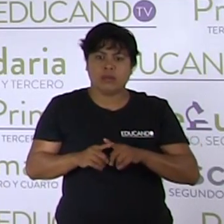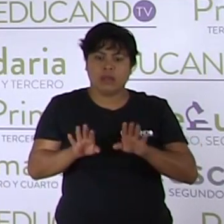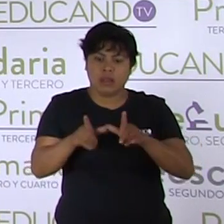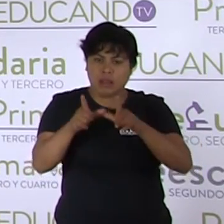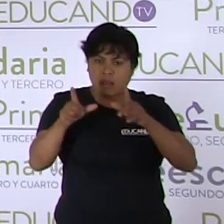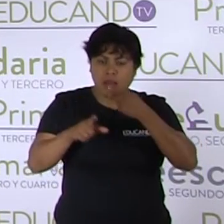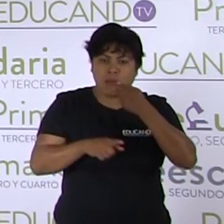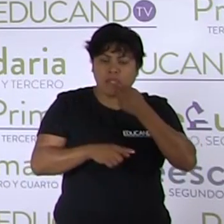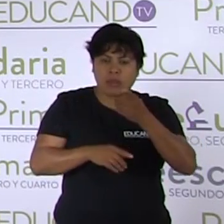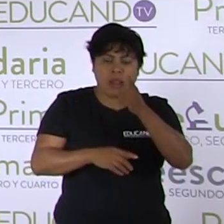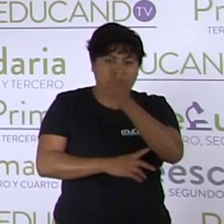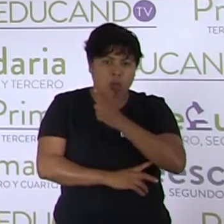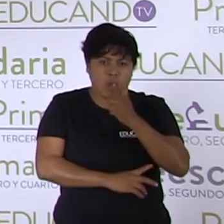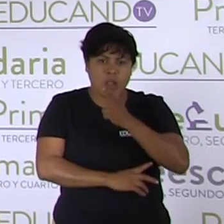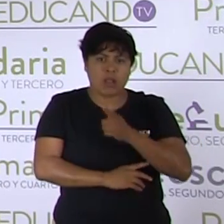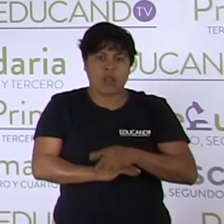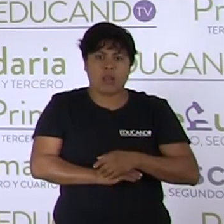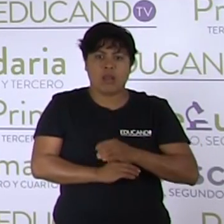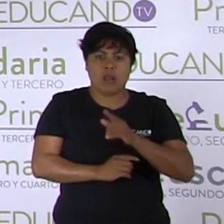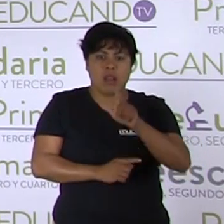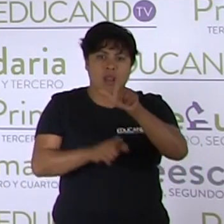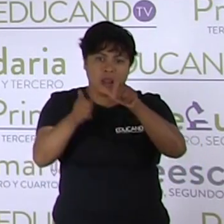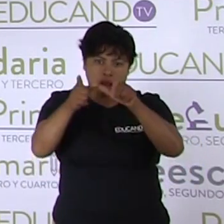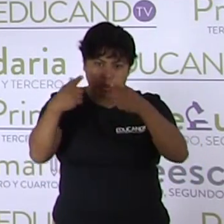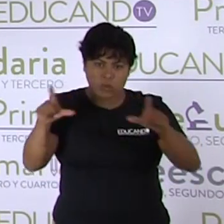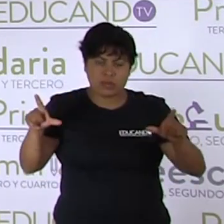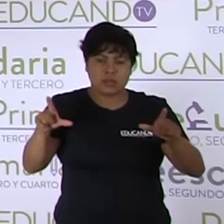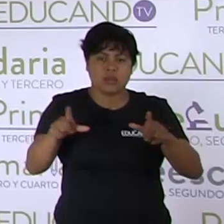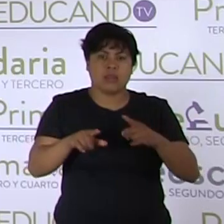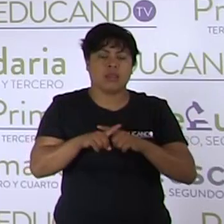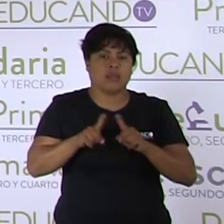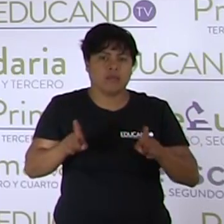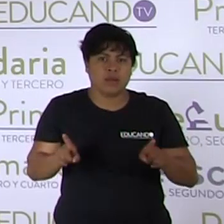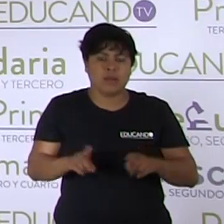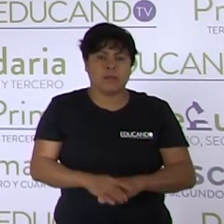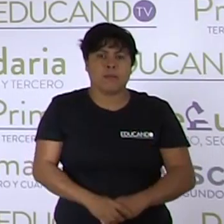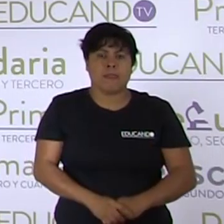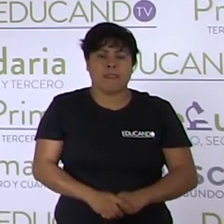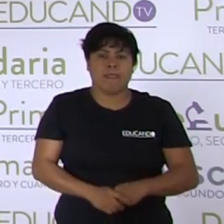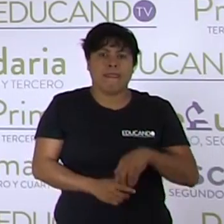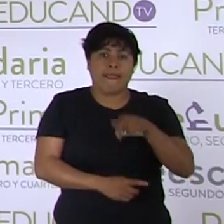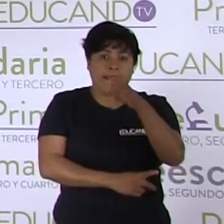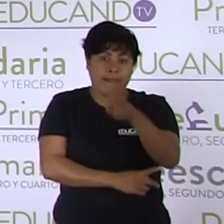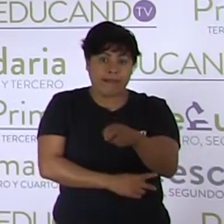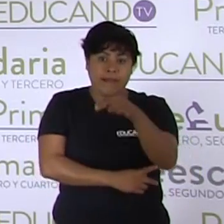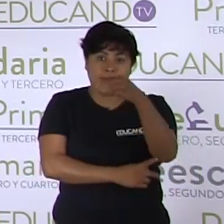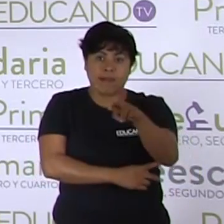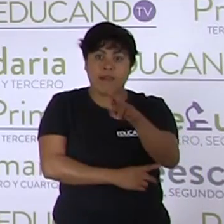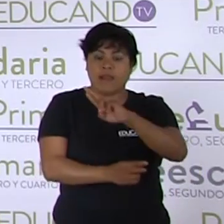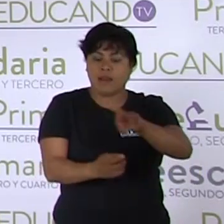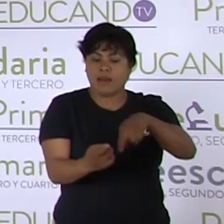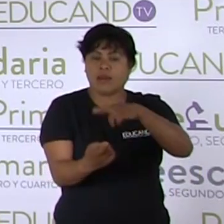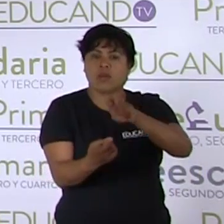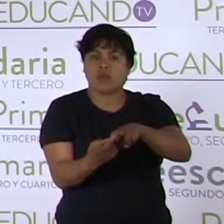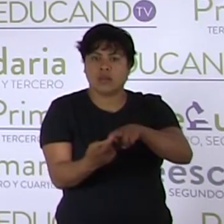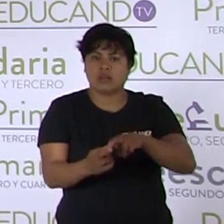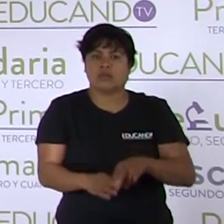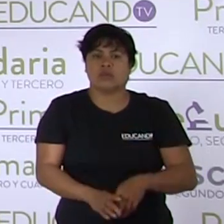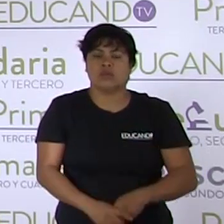dialécticas o variantes lingüísticas que se van a llamar